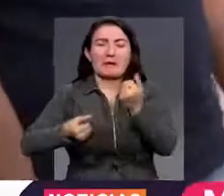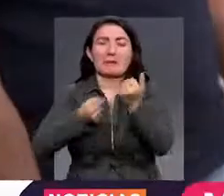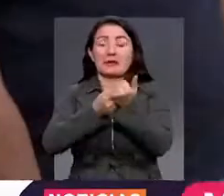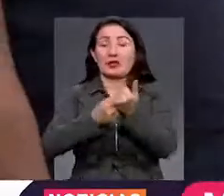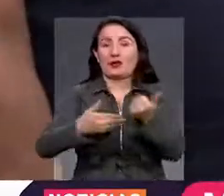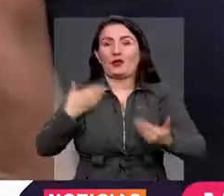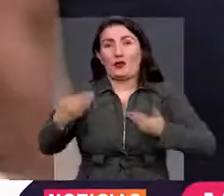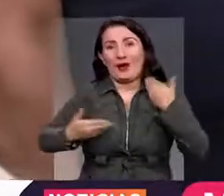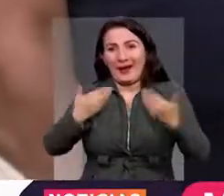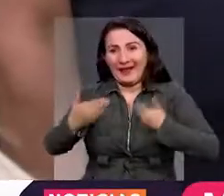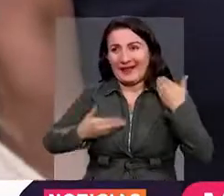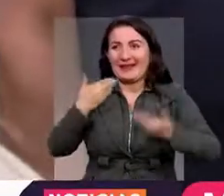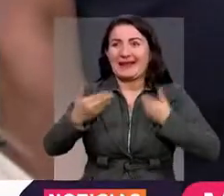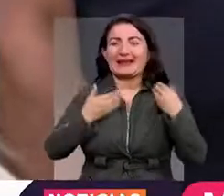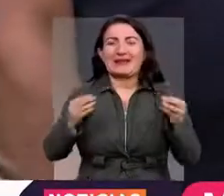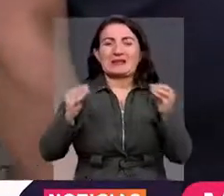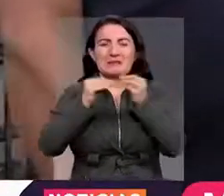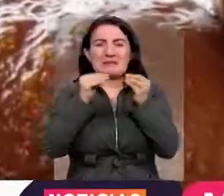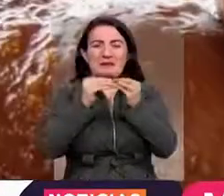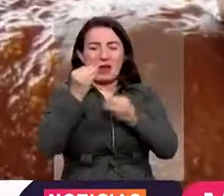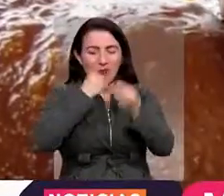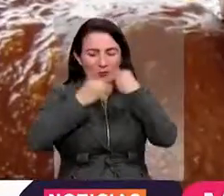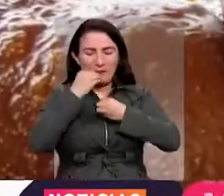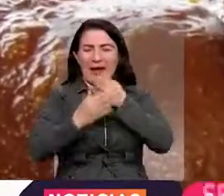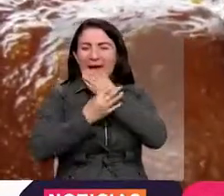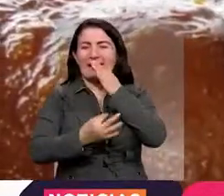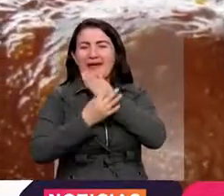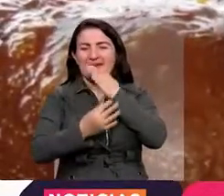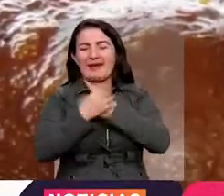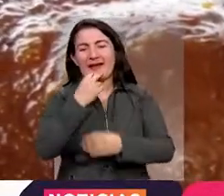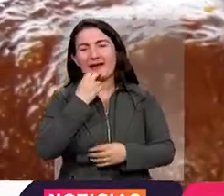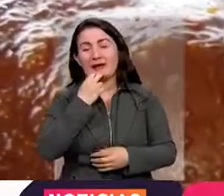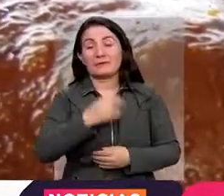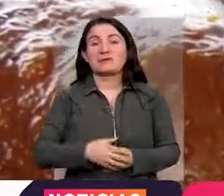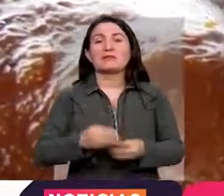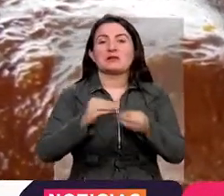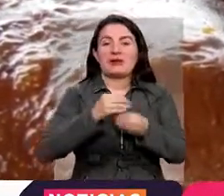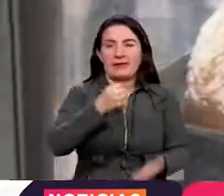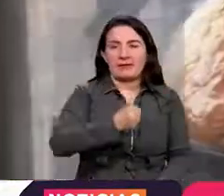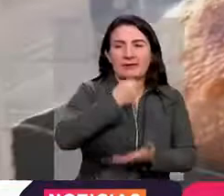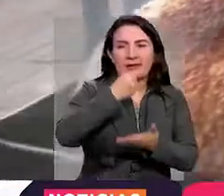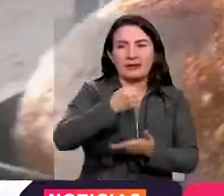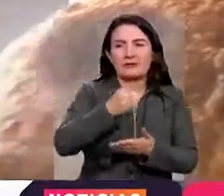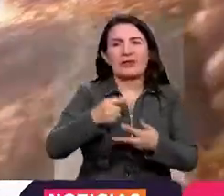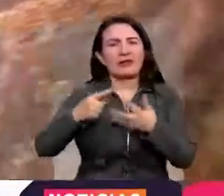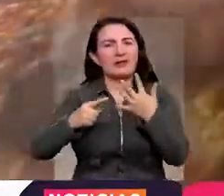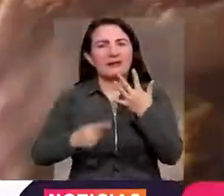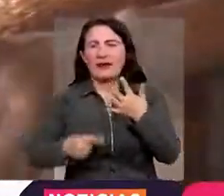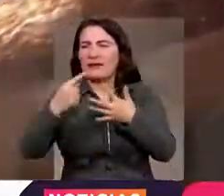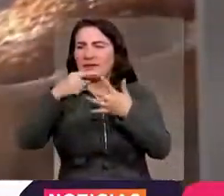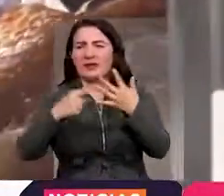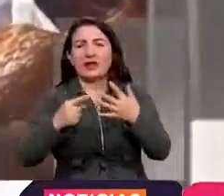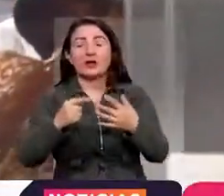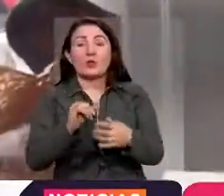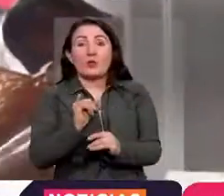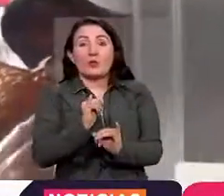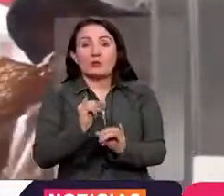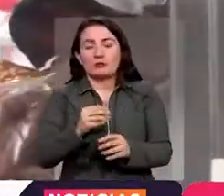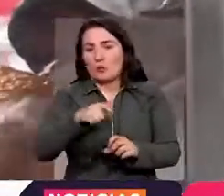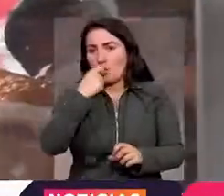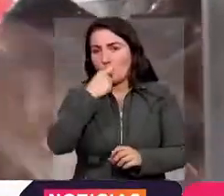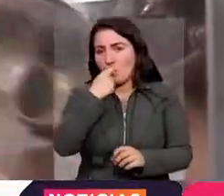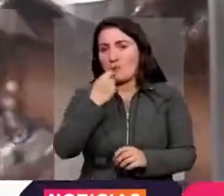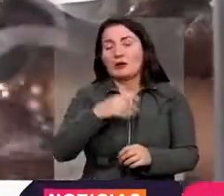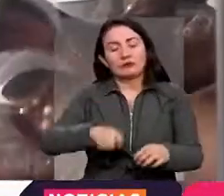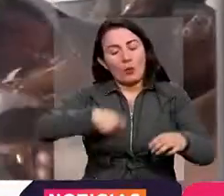alegres y nos vamos a llenar de un poquito de grasa. Ya sea acompañado de tamal, la dietética o la tradicional, este plato es muy